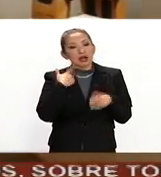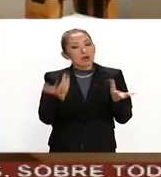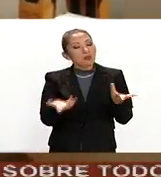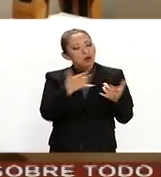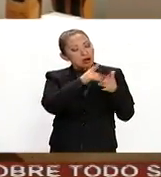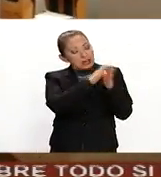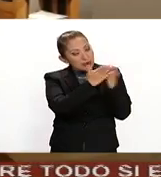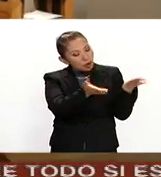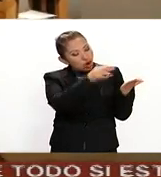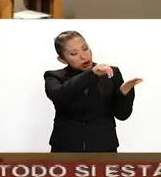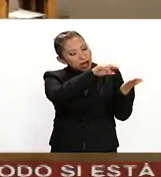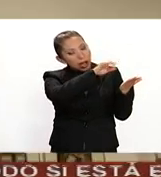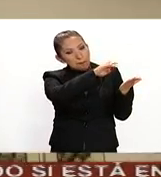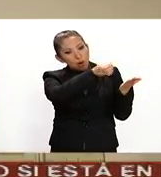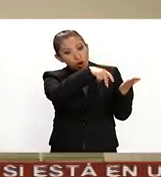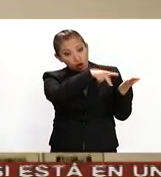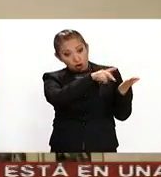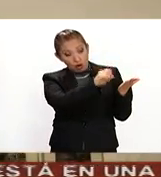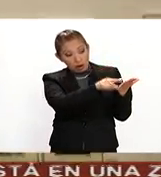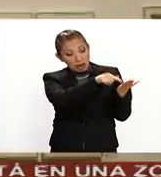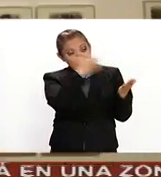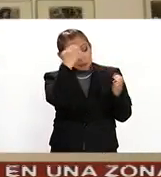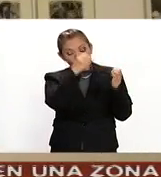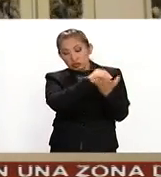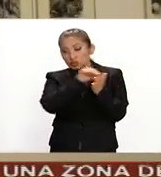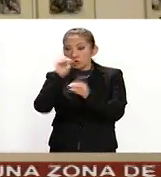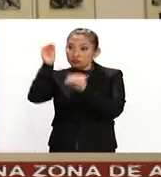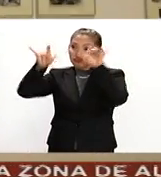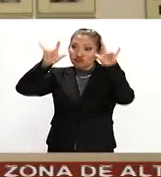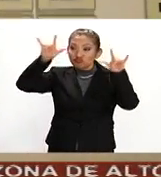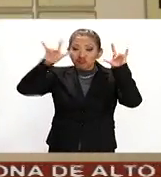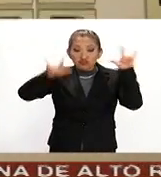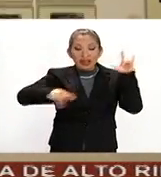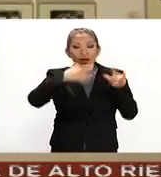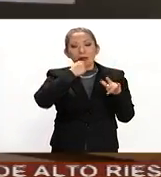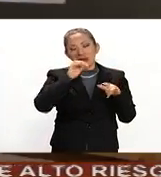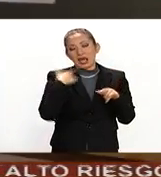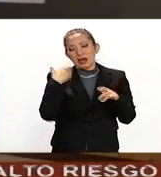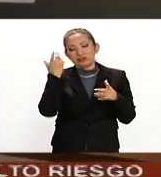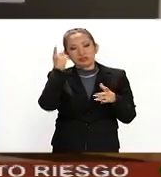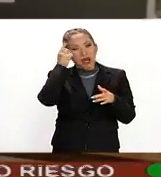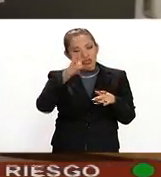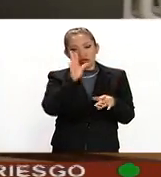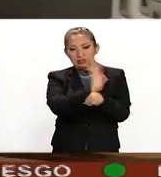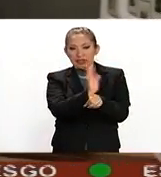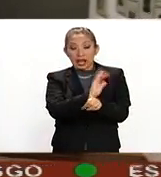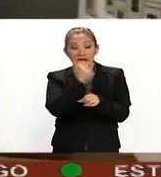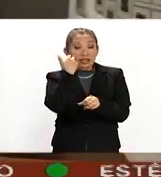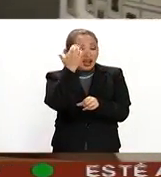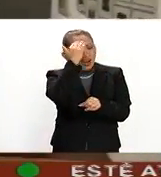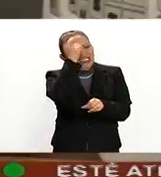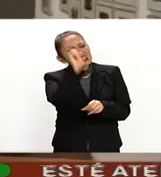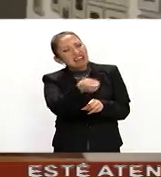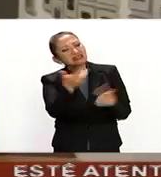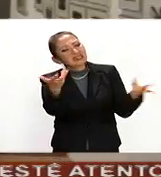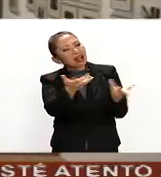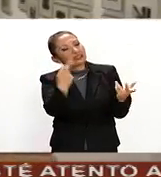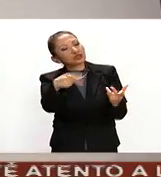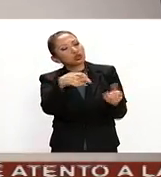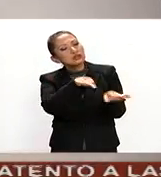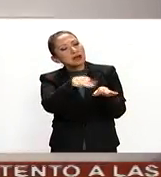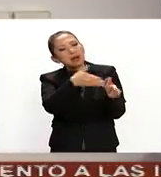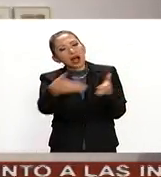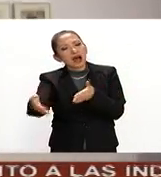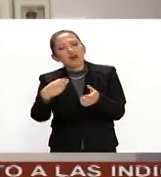Nabokov. Bueno, pues ahí está esta exposición de Stanley Kubrick, si usted quiere conocer parte de lo que fue